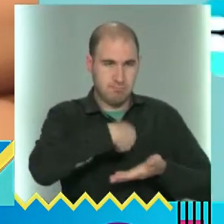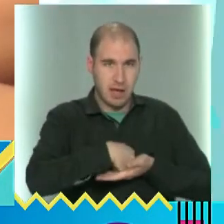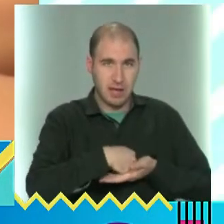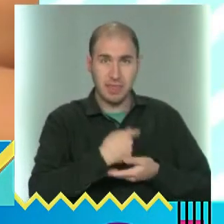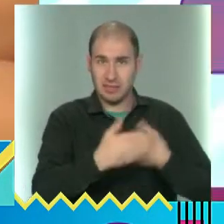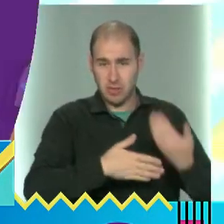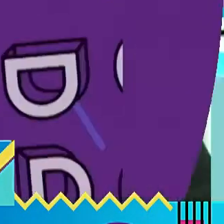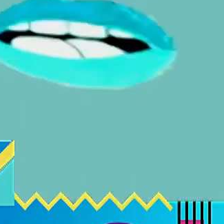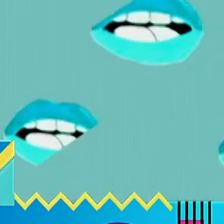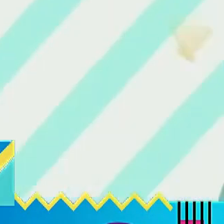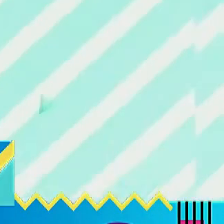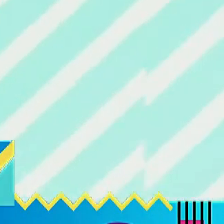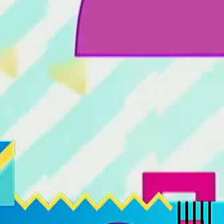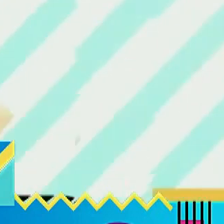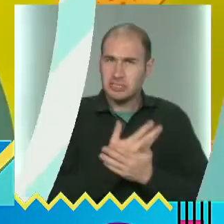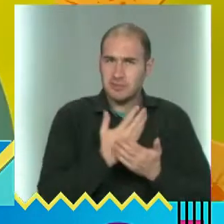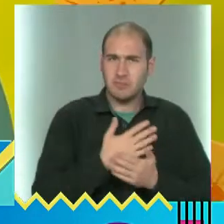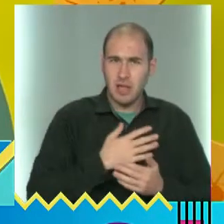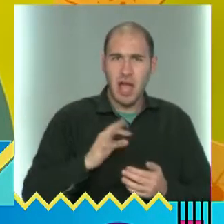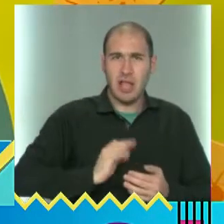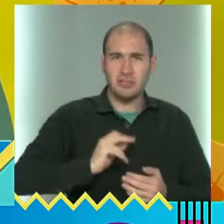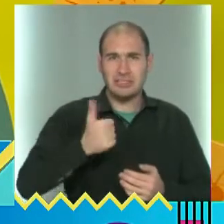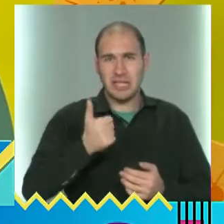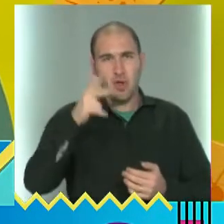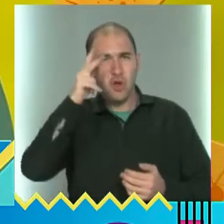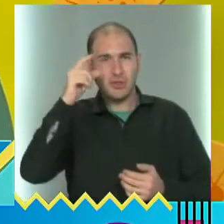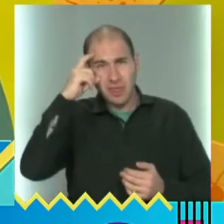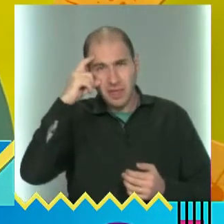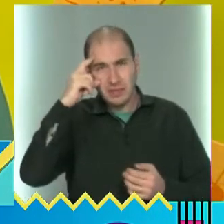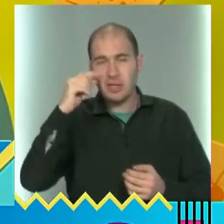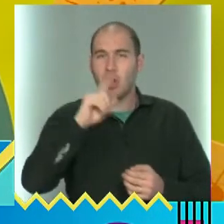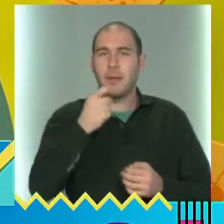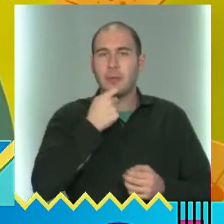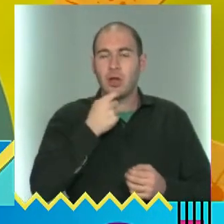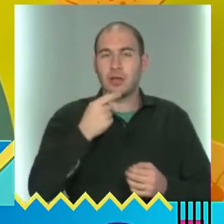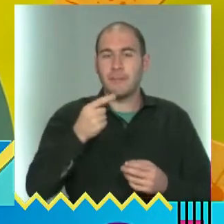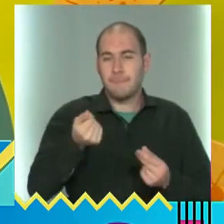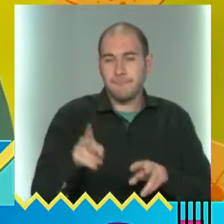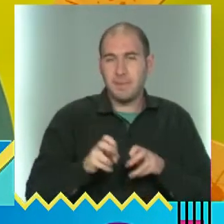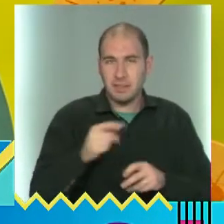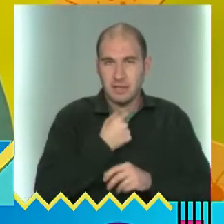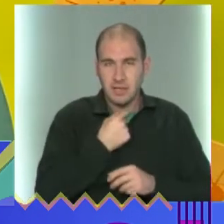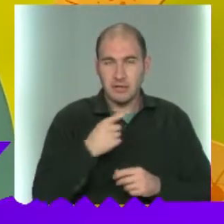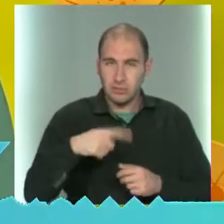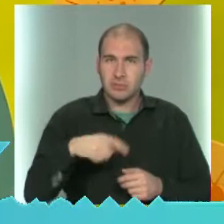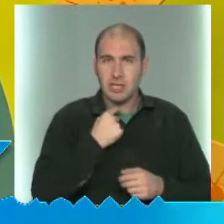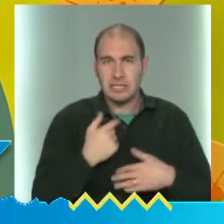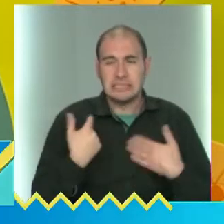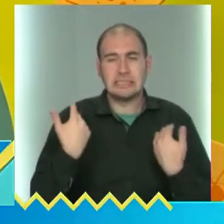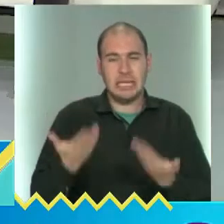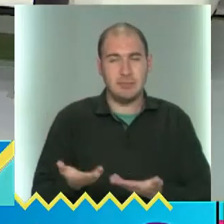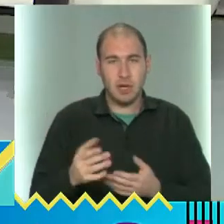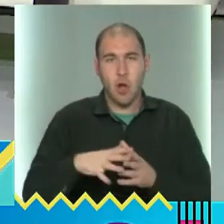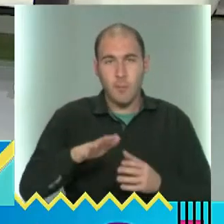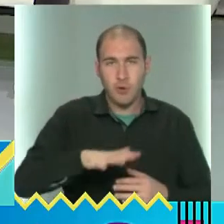nuestro desarrollo, nuestro esfuerzo, 6, 8, 10 años de trabajo, no porque queramos una ganancia, de repente queremos servir de alguna manera